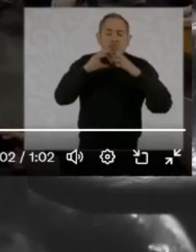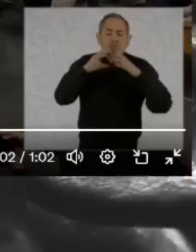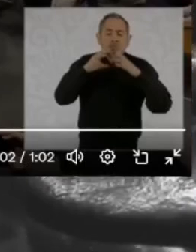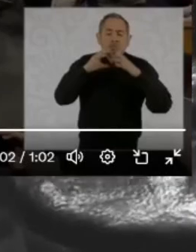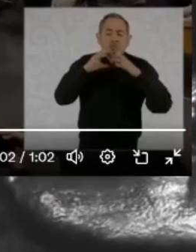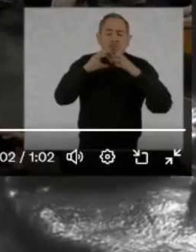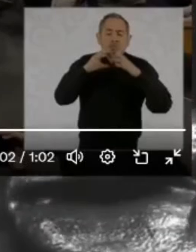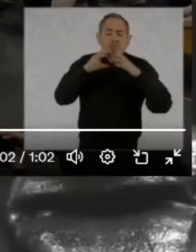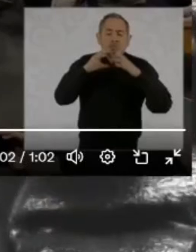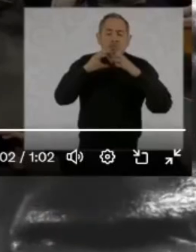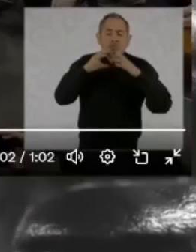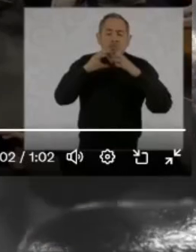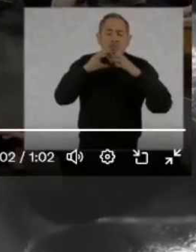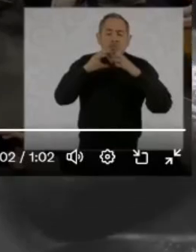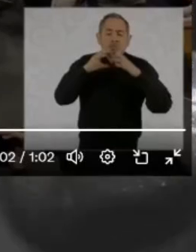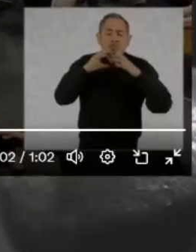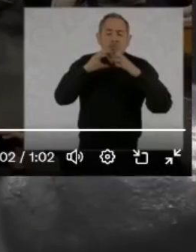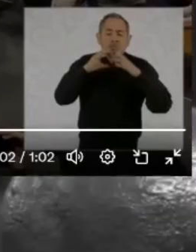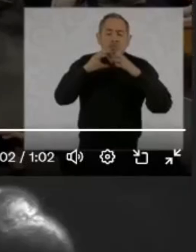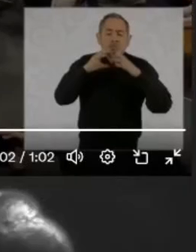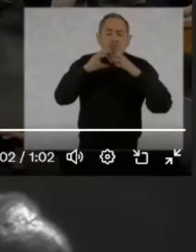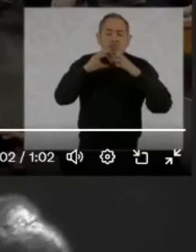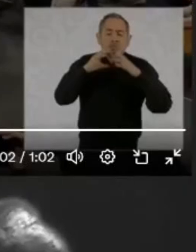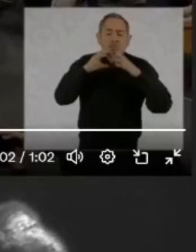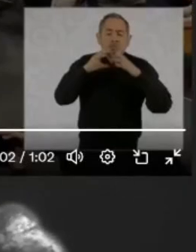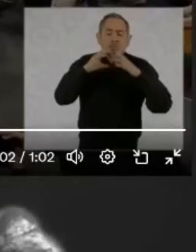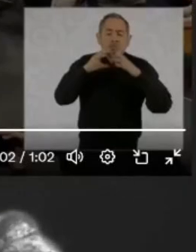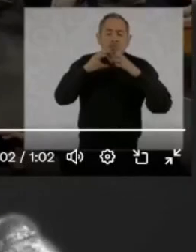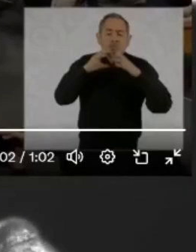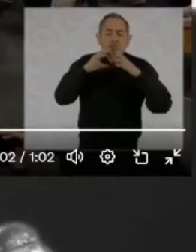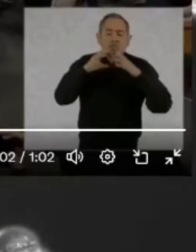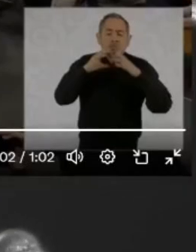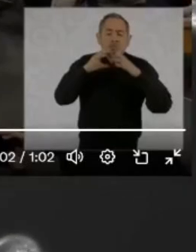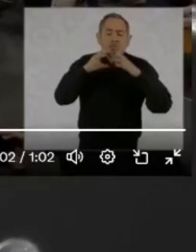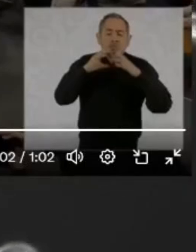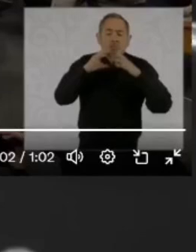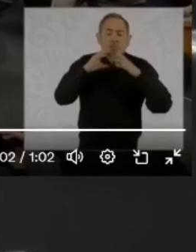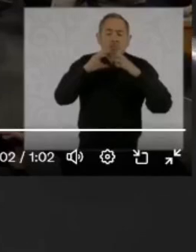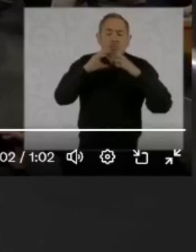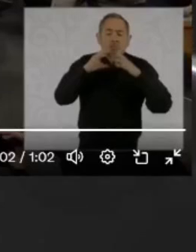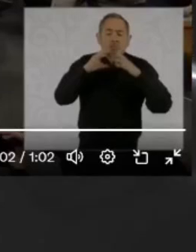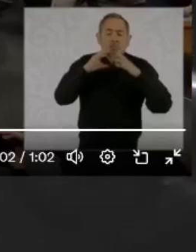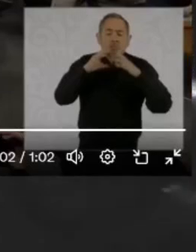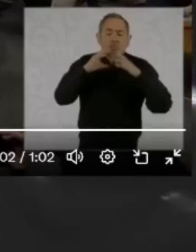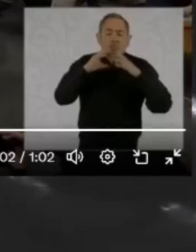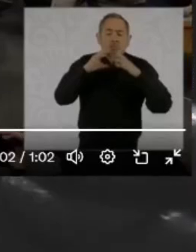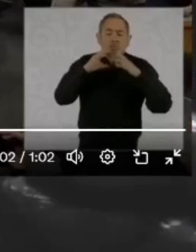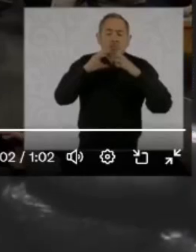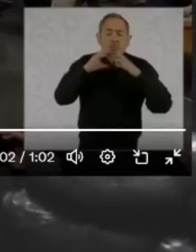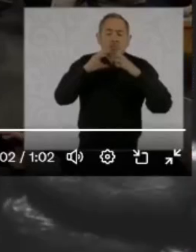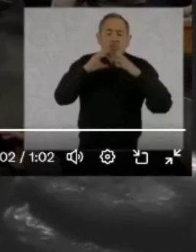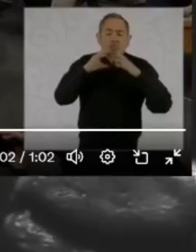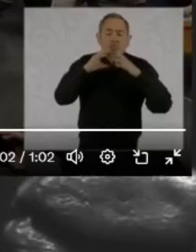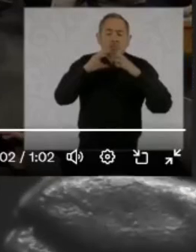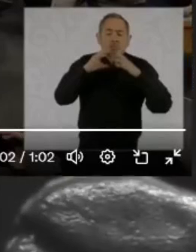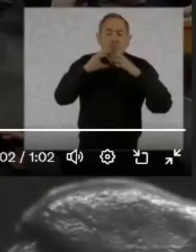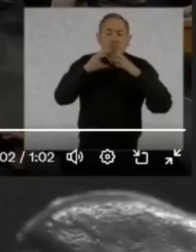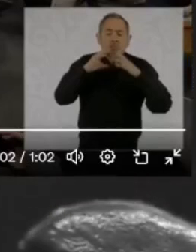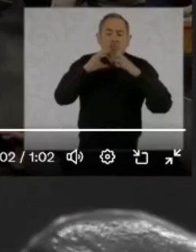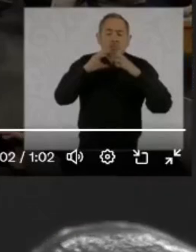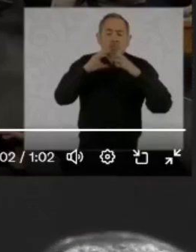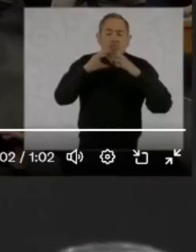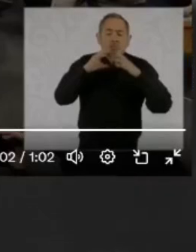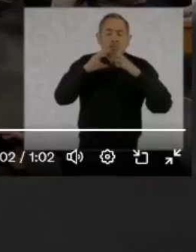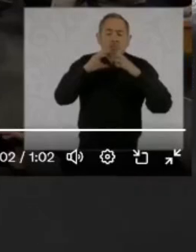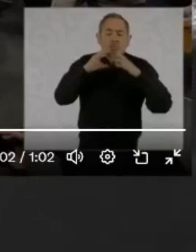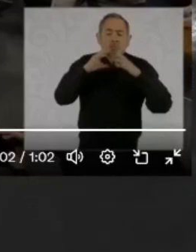tienes que estar viviendo en una calle donde no haya pavimentación, porque tú eres de austeridad republicana. Y son esas ideas estúpidas y babosas, y eso no es cierto, no tiene nada